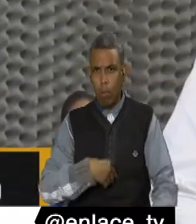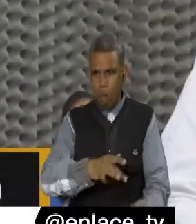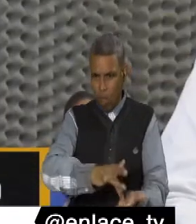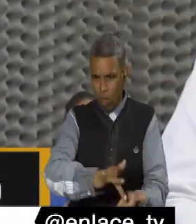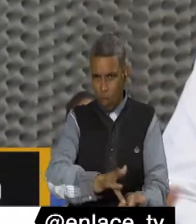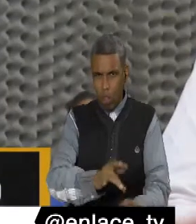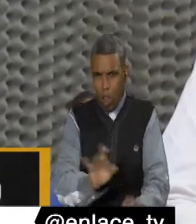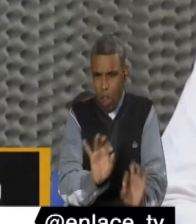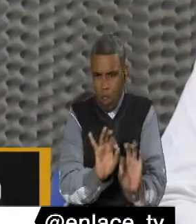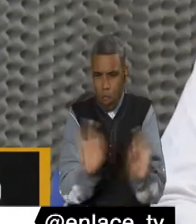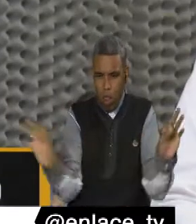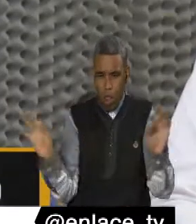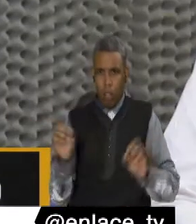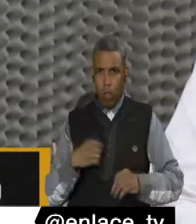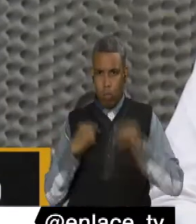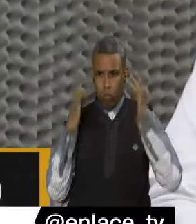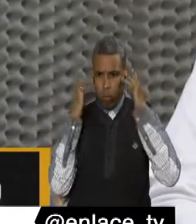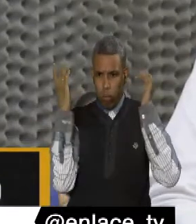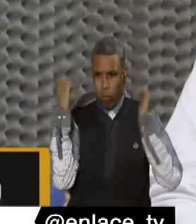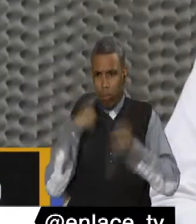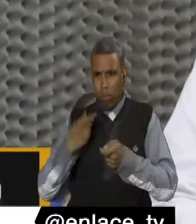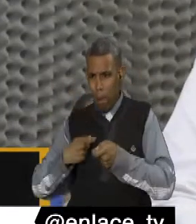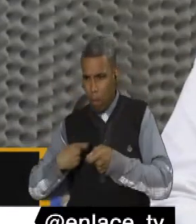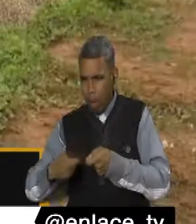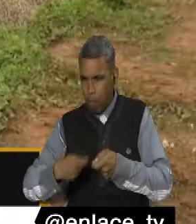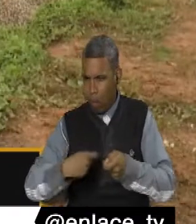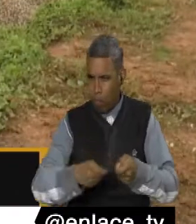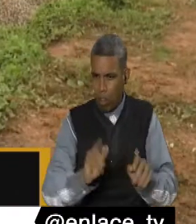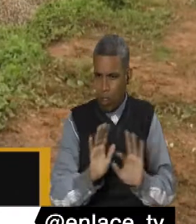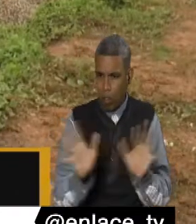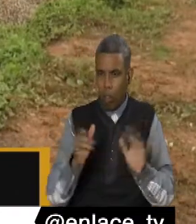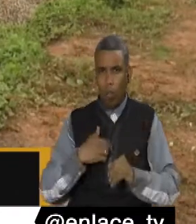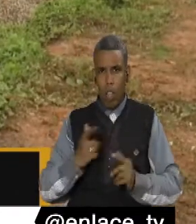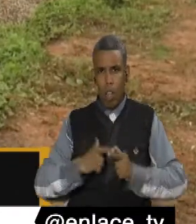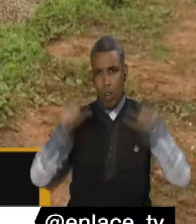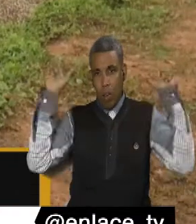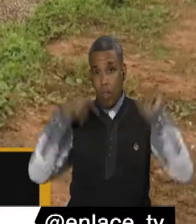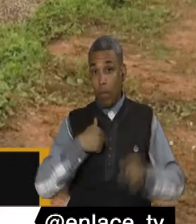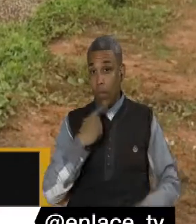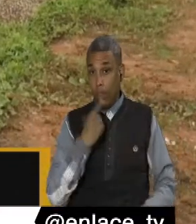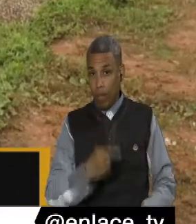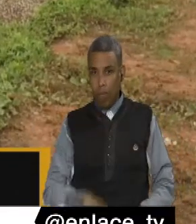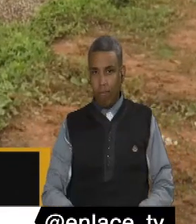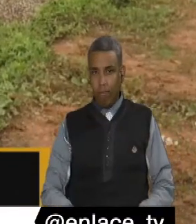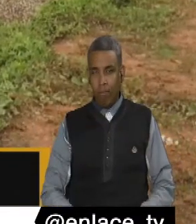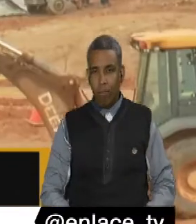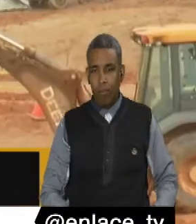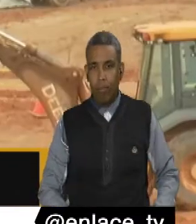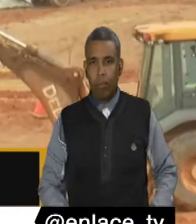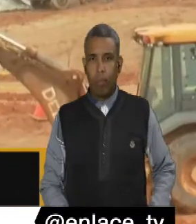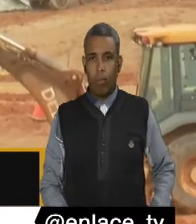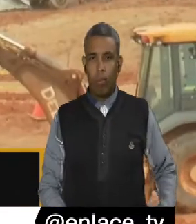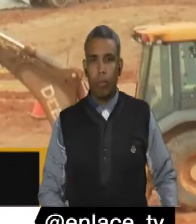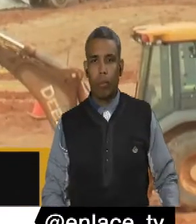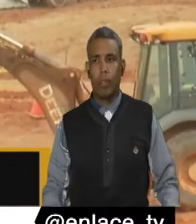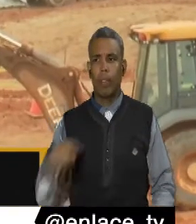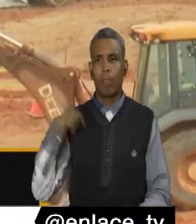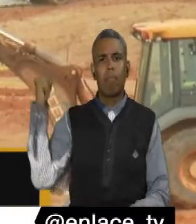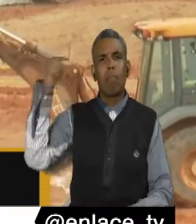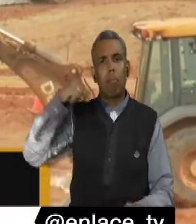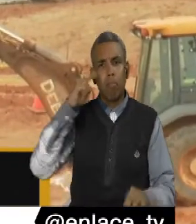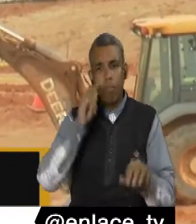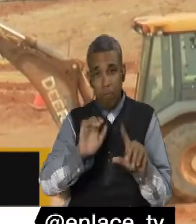director jurídico de la firma portuguesa Mota Engil, que construye el intercambiador de la Virgen en la Gran Vía Yuma, estuvo en Enlace Radio de